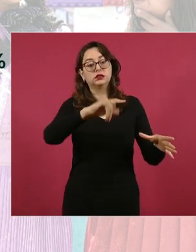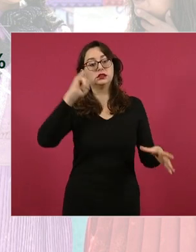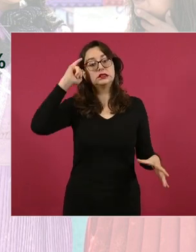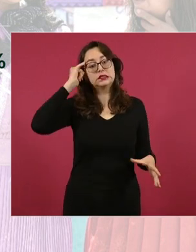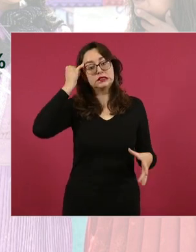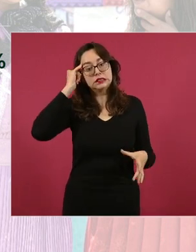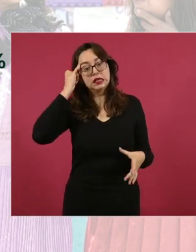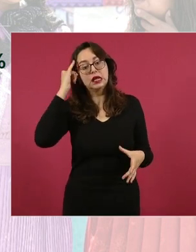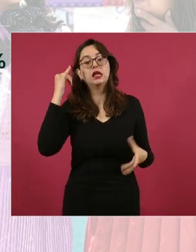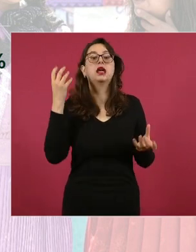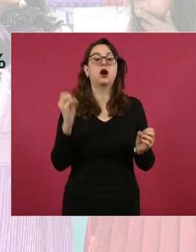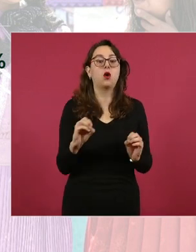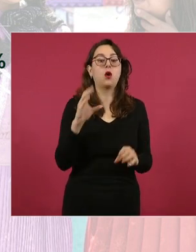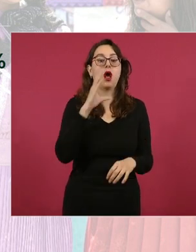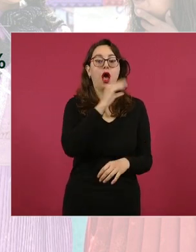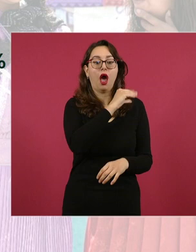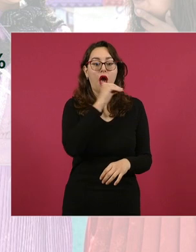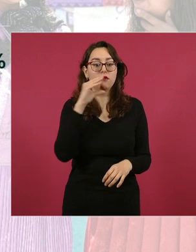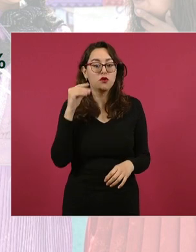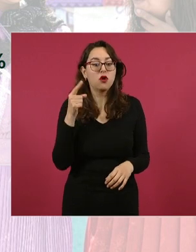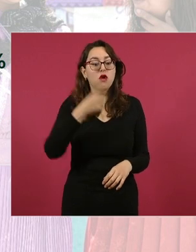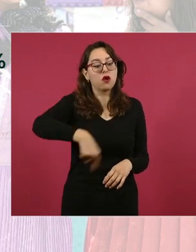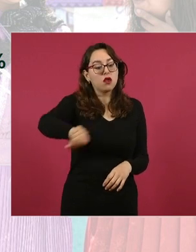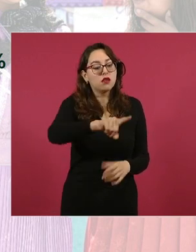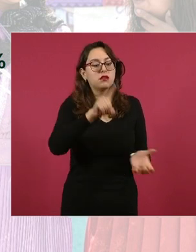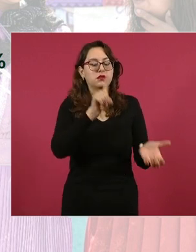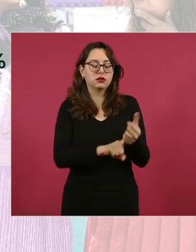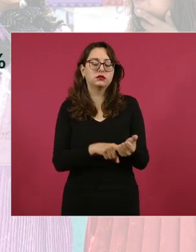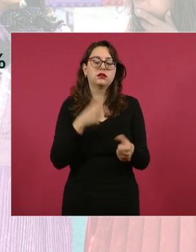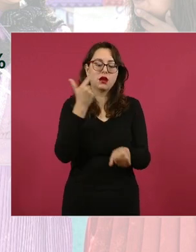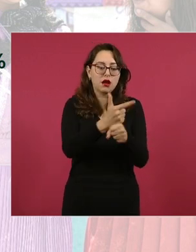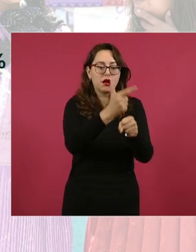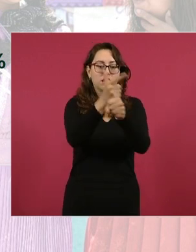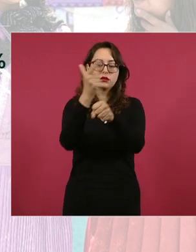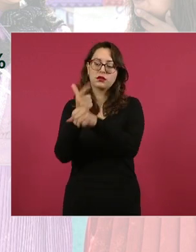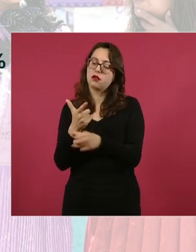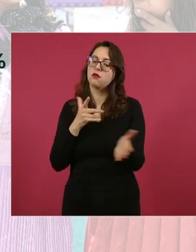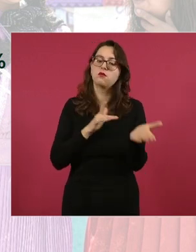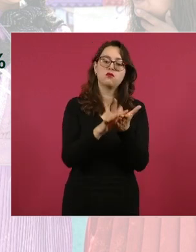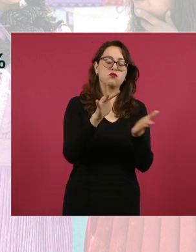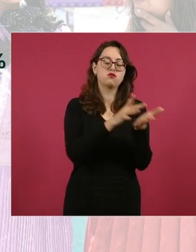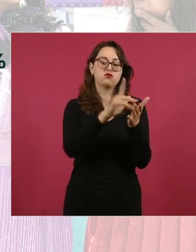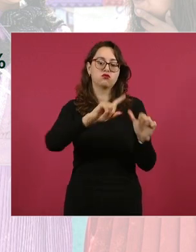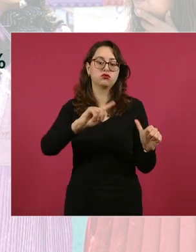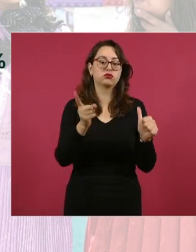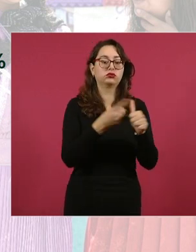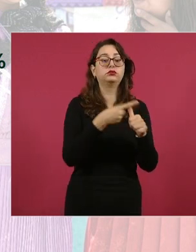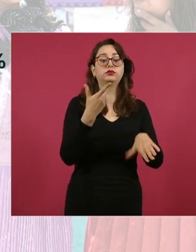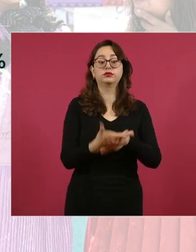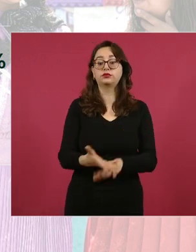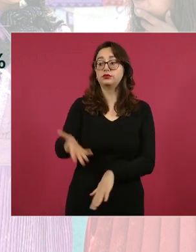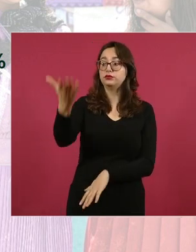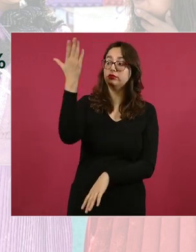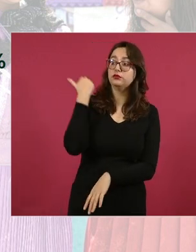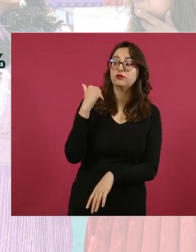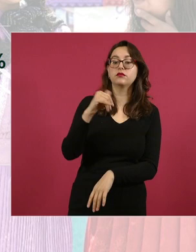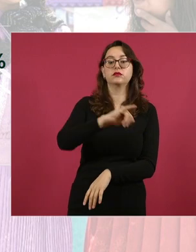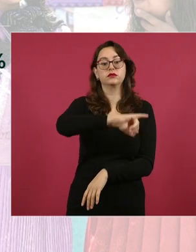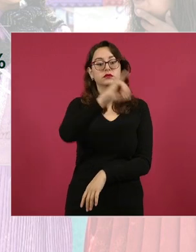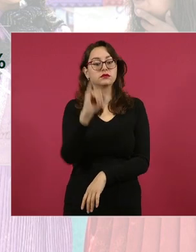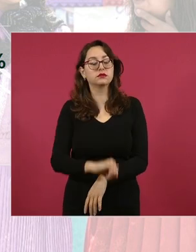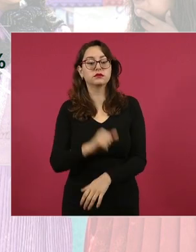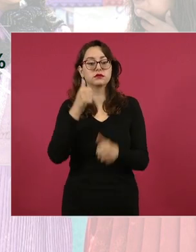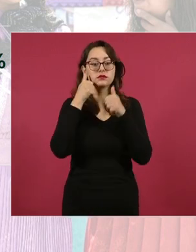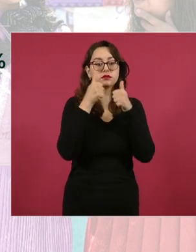en mayores condiciones de pobreza y con carencia de servicios básicos, ubicadas en entidades que históricamente han sido apartadas como